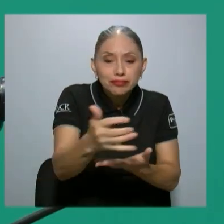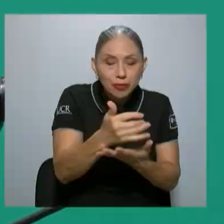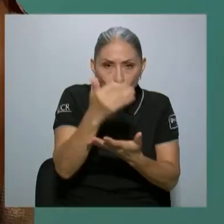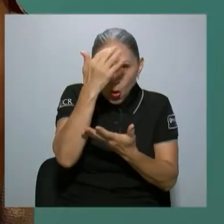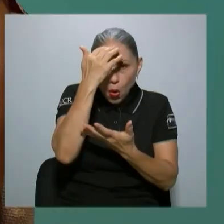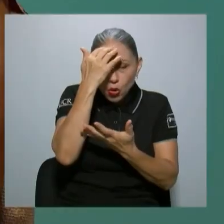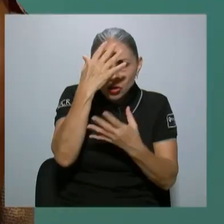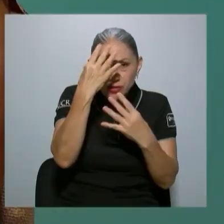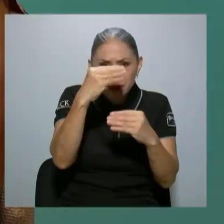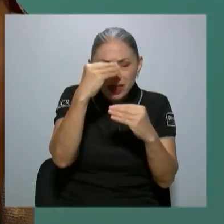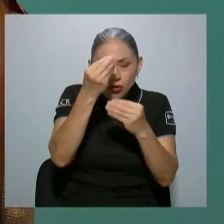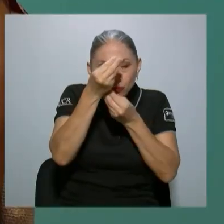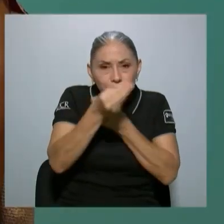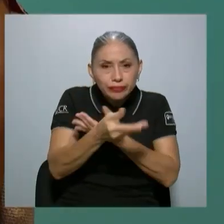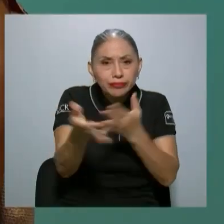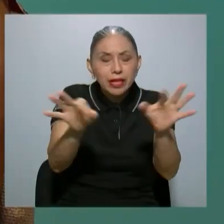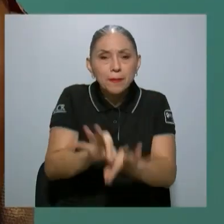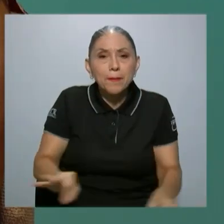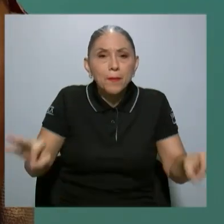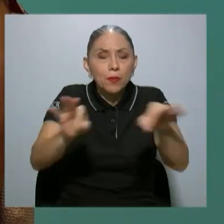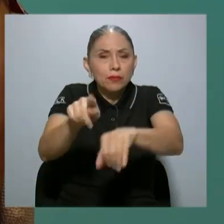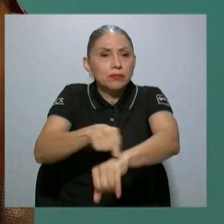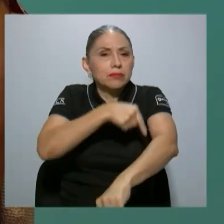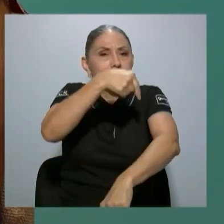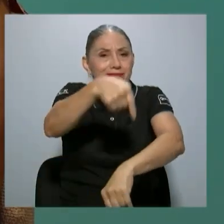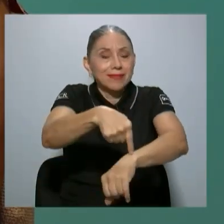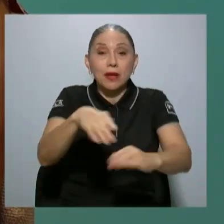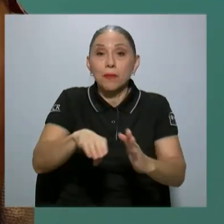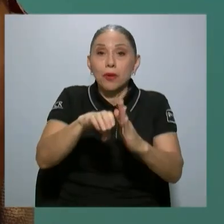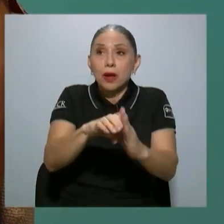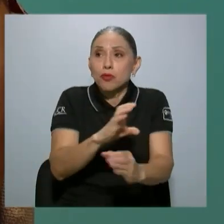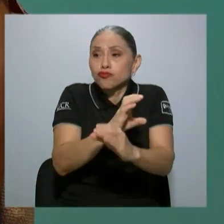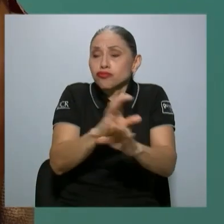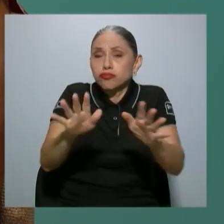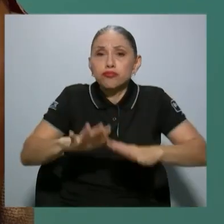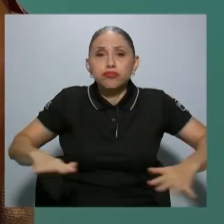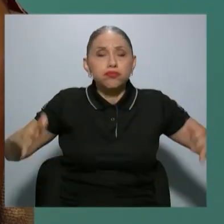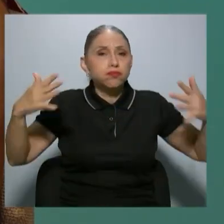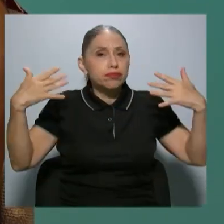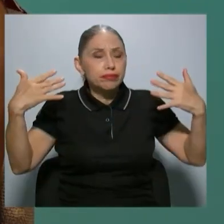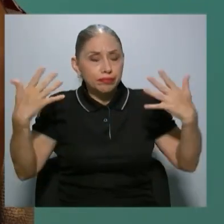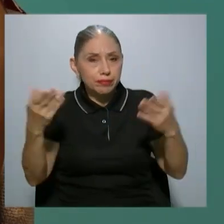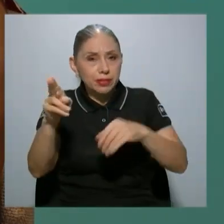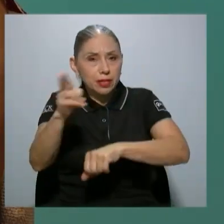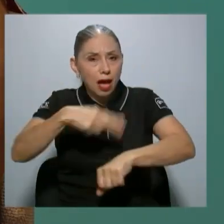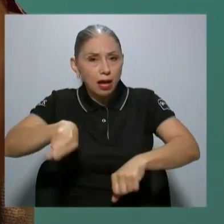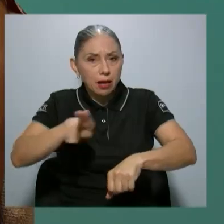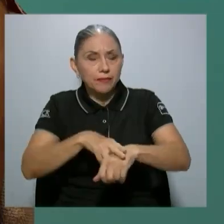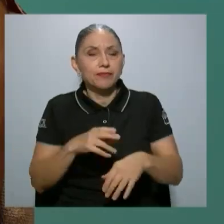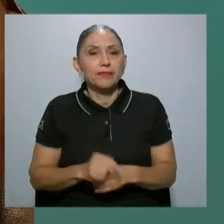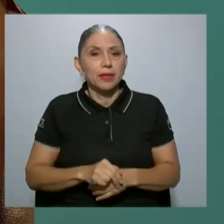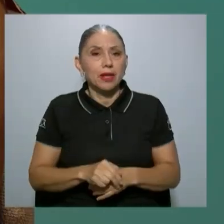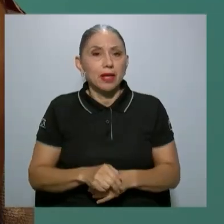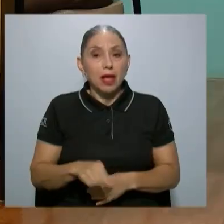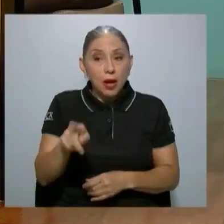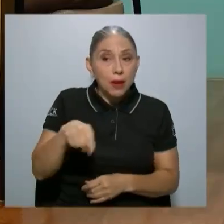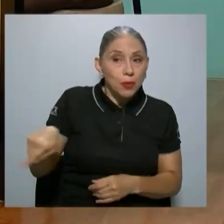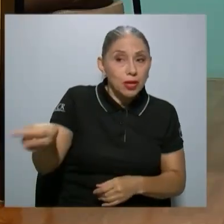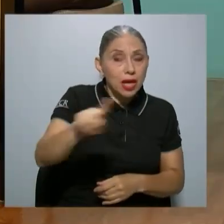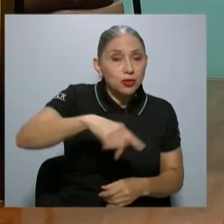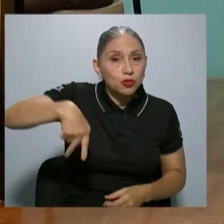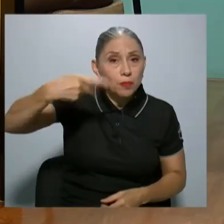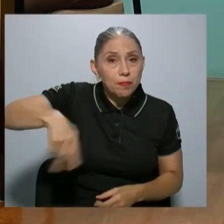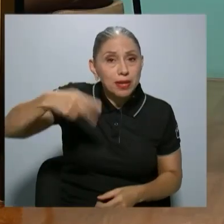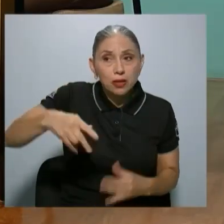relevante de largo plazo, como cuestiones ambientales y climáticas, ¿verdad? Son amenazas que no se